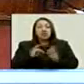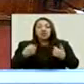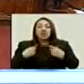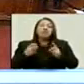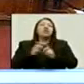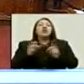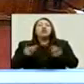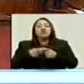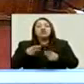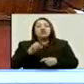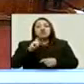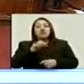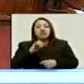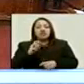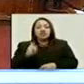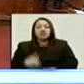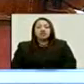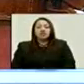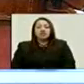Tiene la palabra la congresista Sassieta.